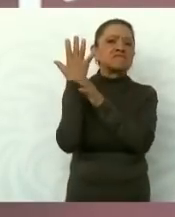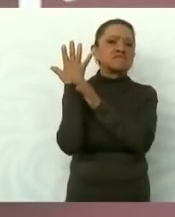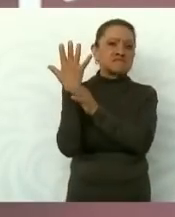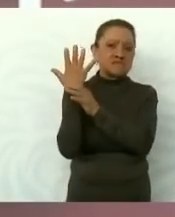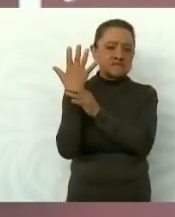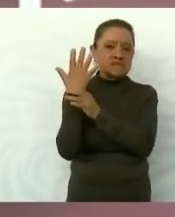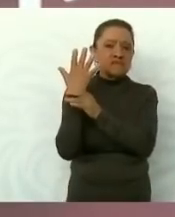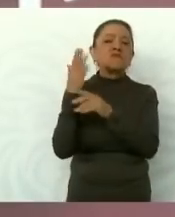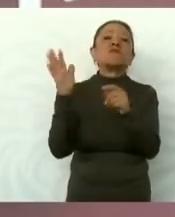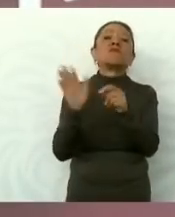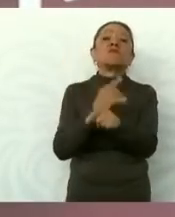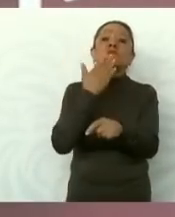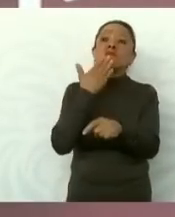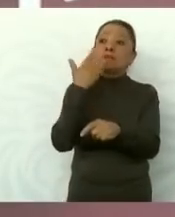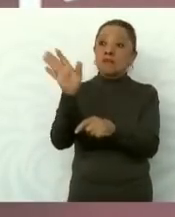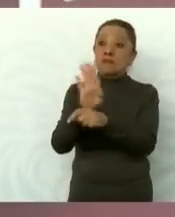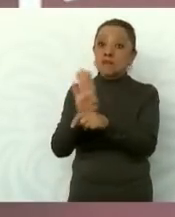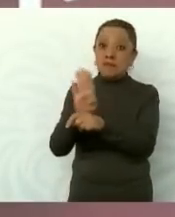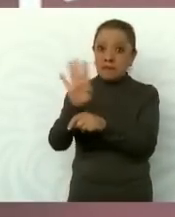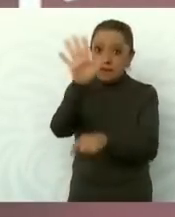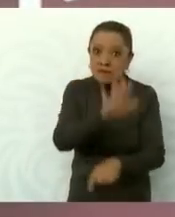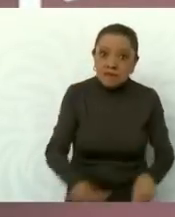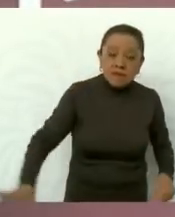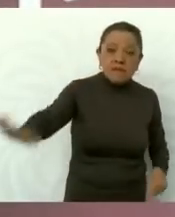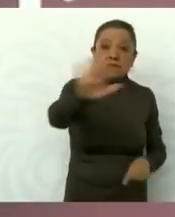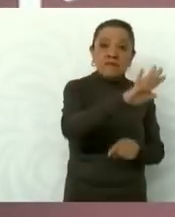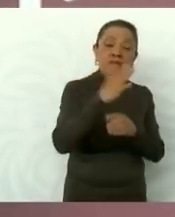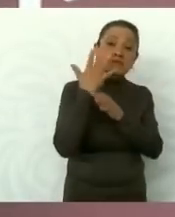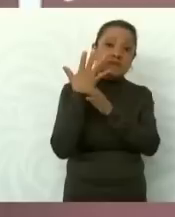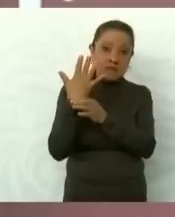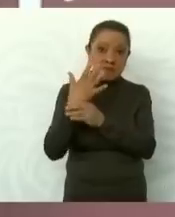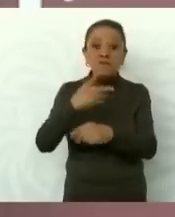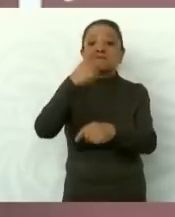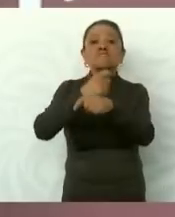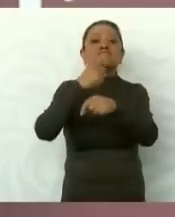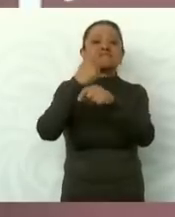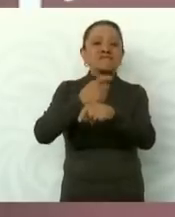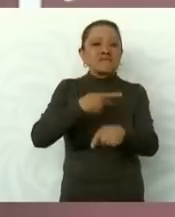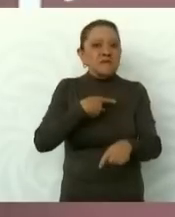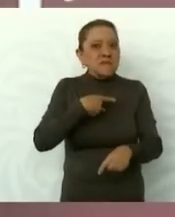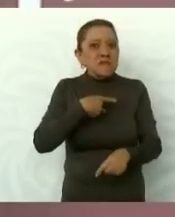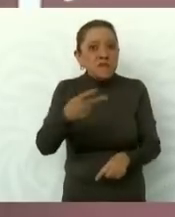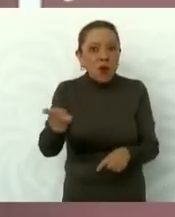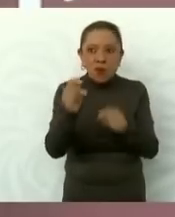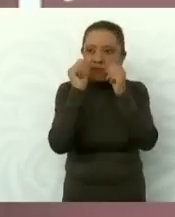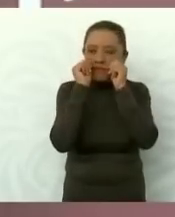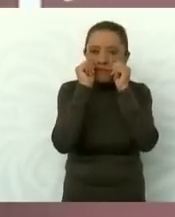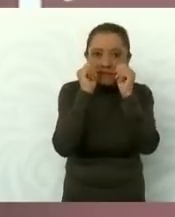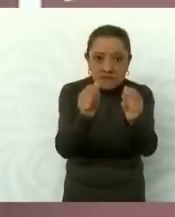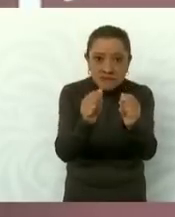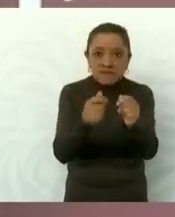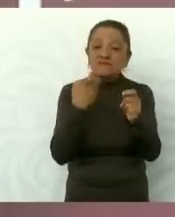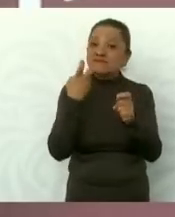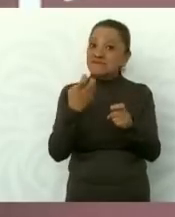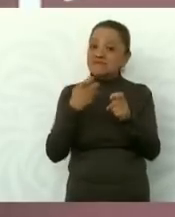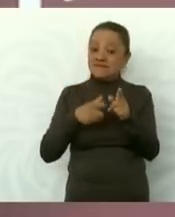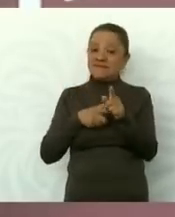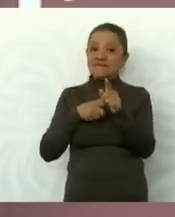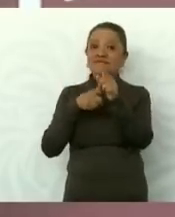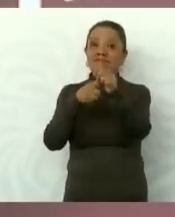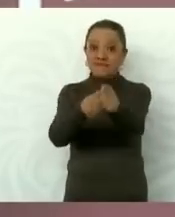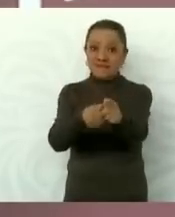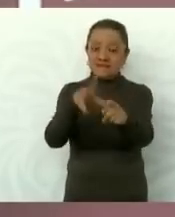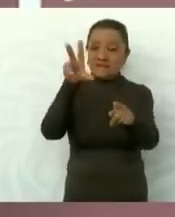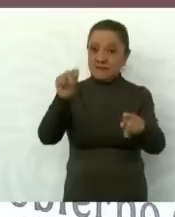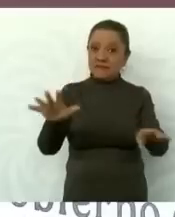de todos, primero los pobres. Eso no va a cambiar. Va a seguir con el principio de